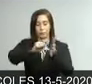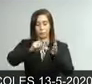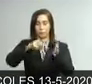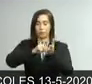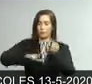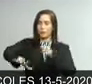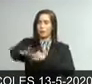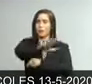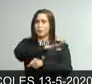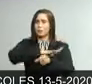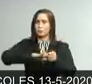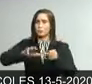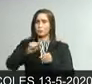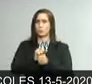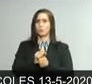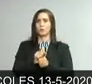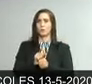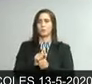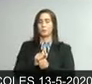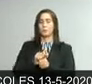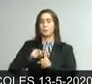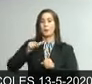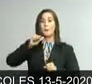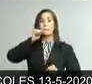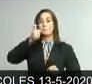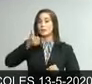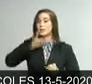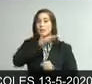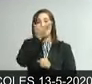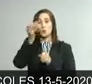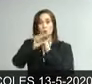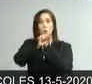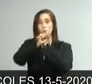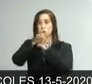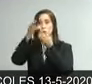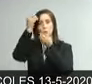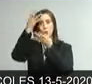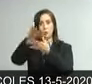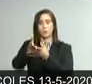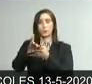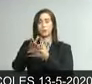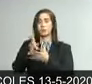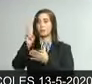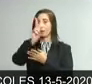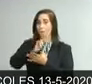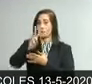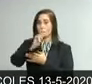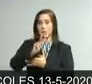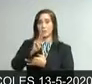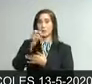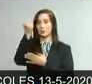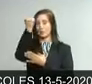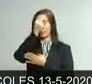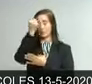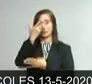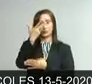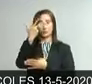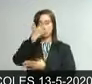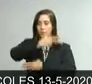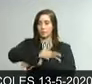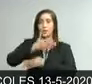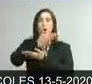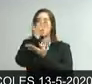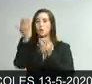no tendremos ruedas de prensa mañana, pasado viernes y el sábado como de costumbre.